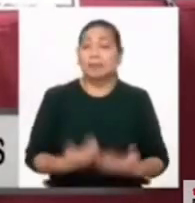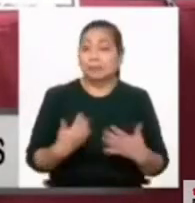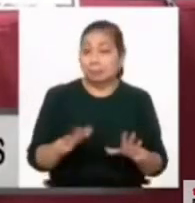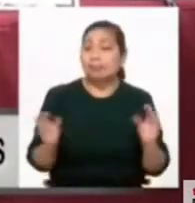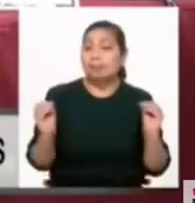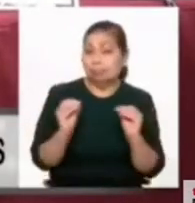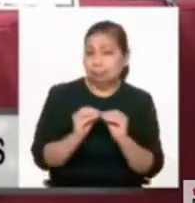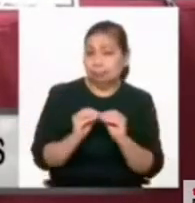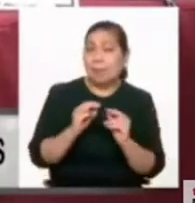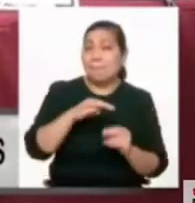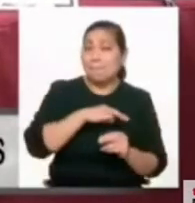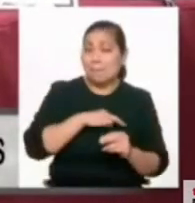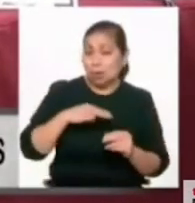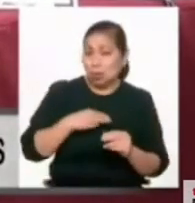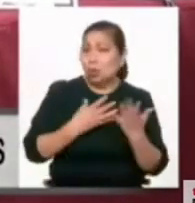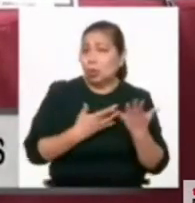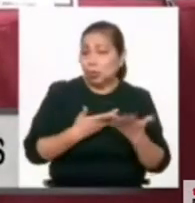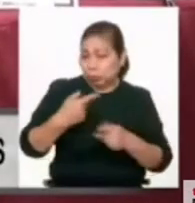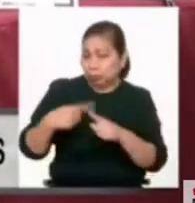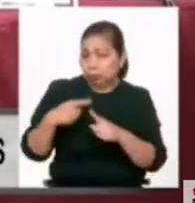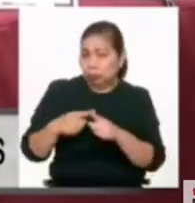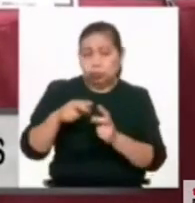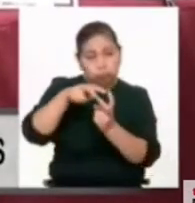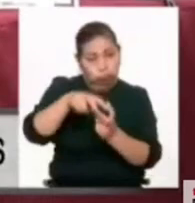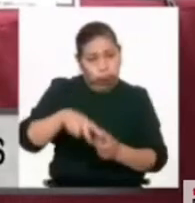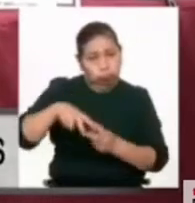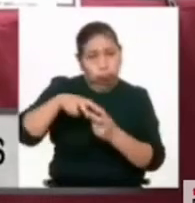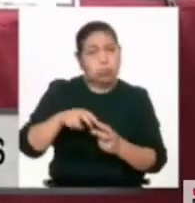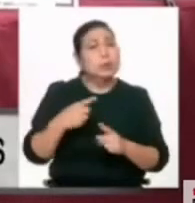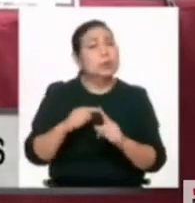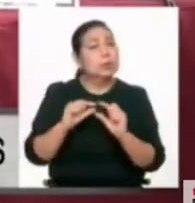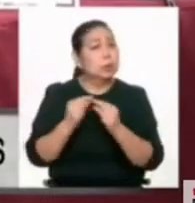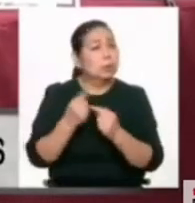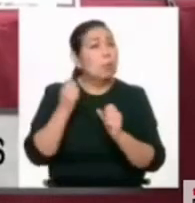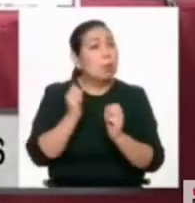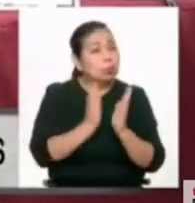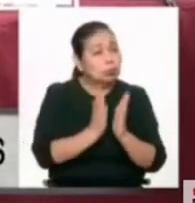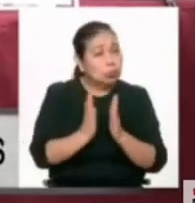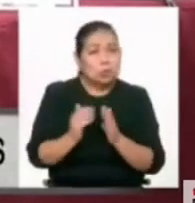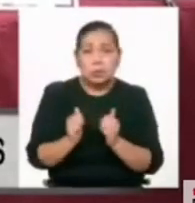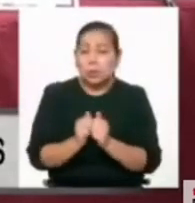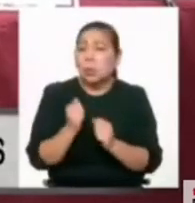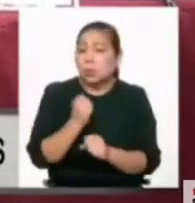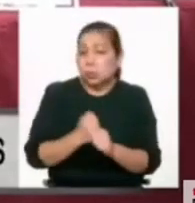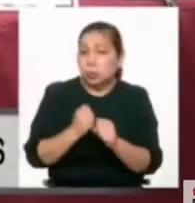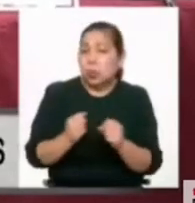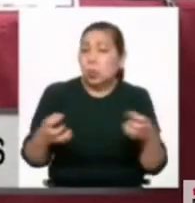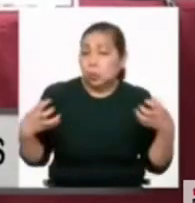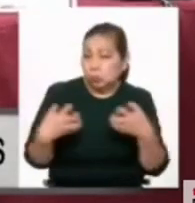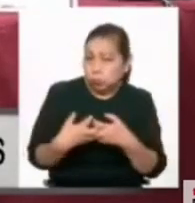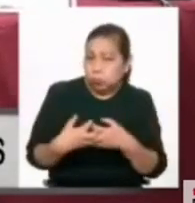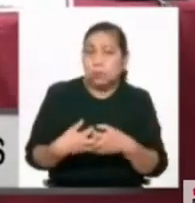Estamos ya convocando, en el ministerio me están esperando los diferentes agricultores, los diferentes gremios para coordinar, tenemos que hacer un trabajo conjunto.